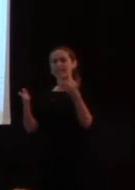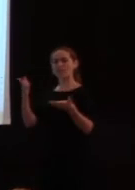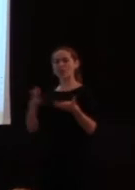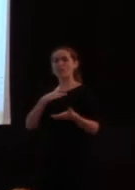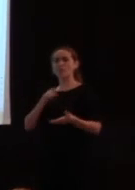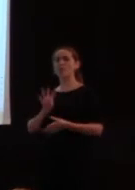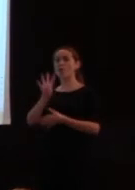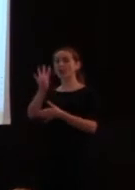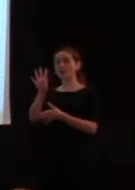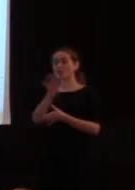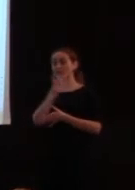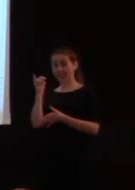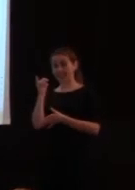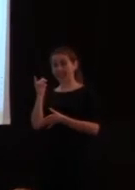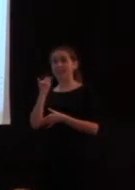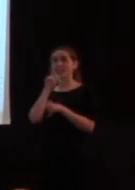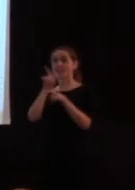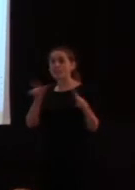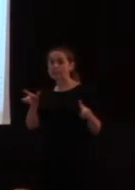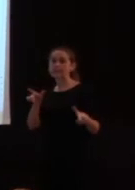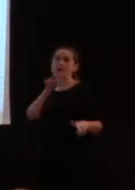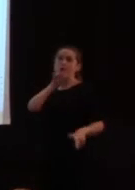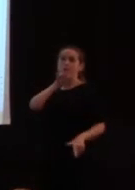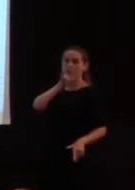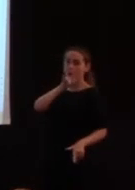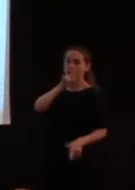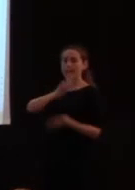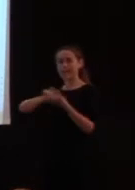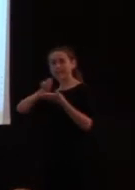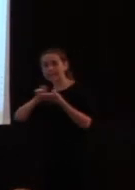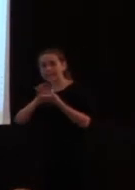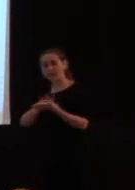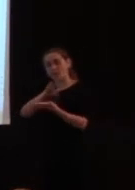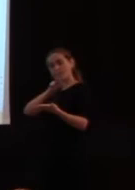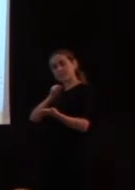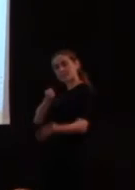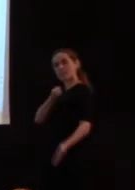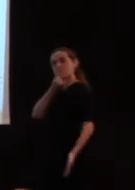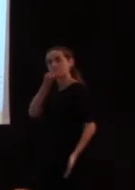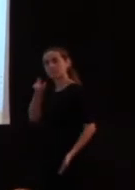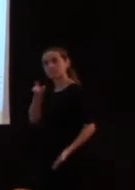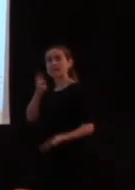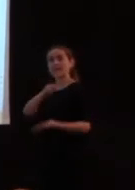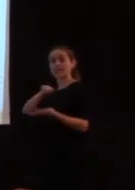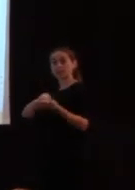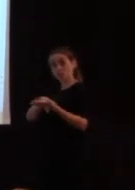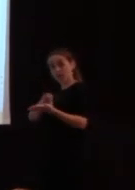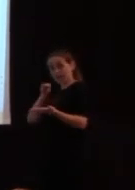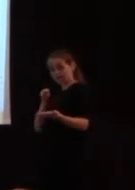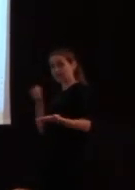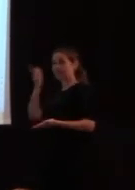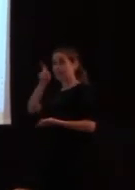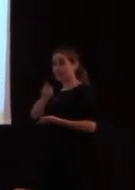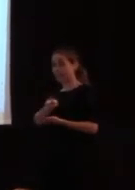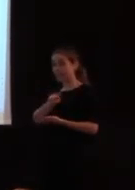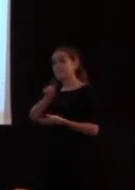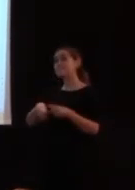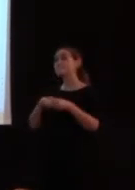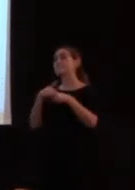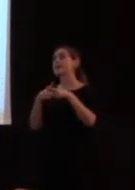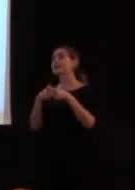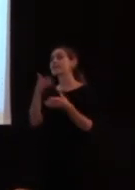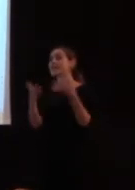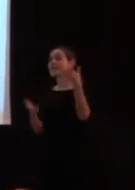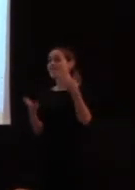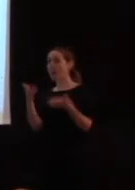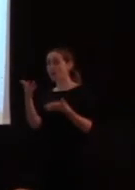habilidades lingüísticas, expresión oral, expresión escrita, comprensión oral, comprensión lectora, ¿no? Y por tanto, la evaluación, como es